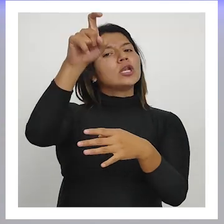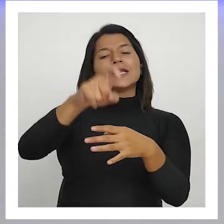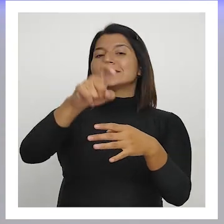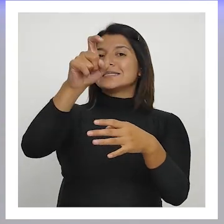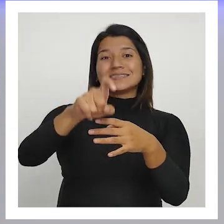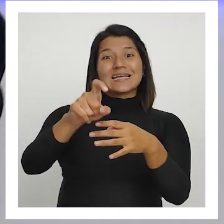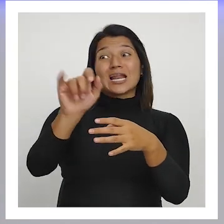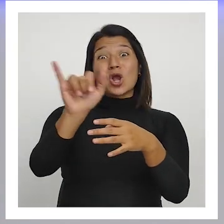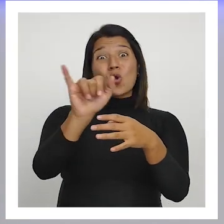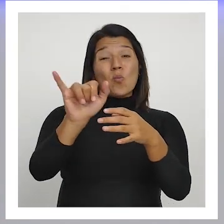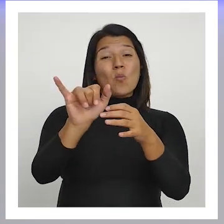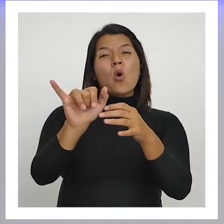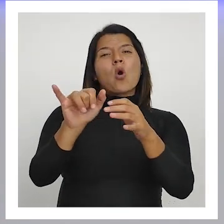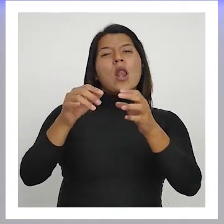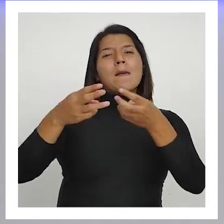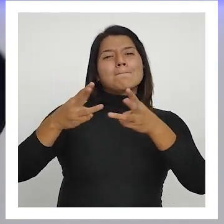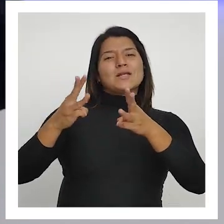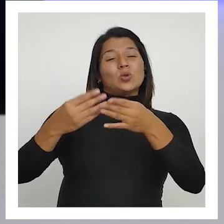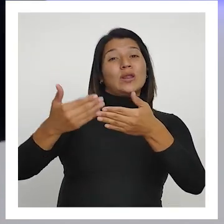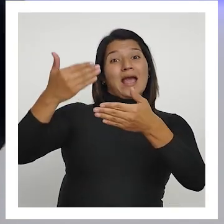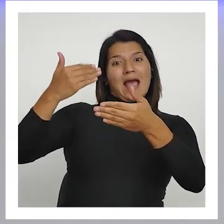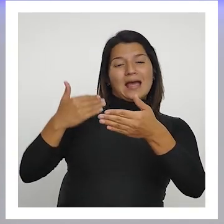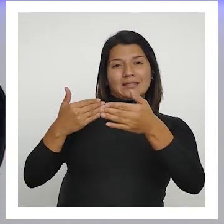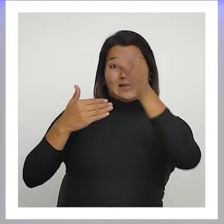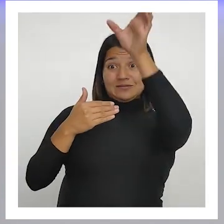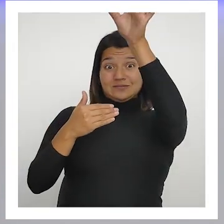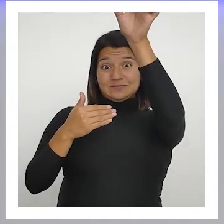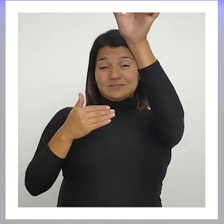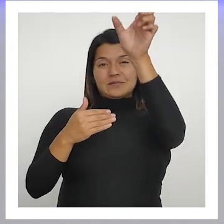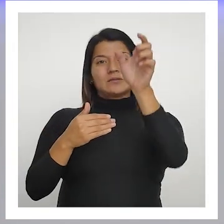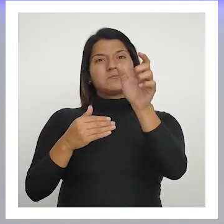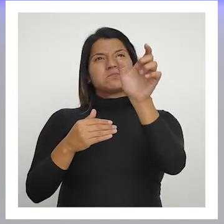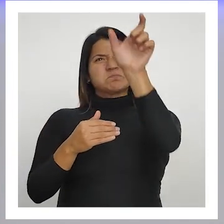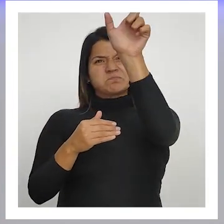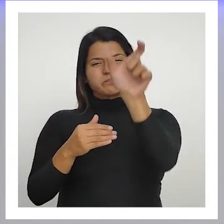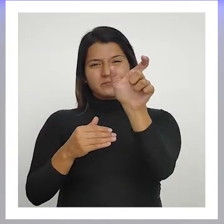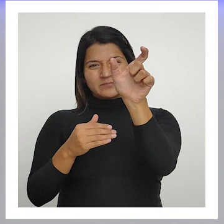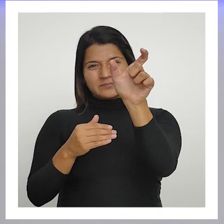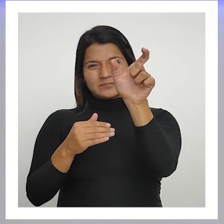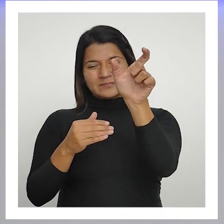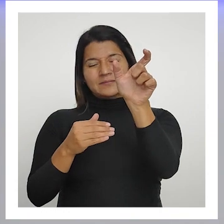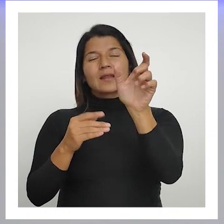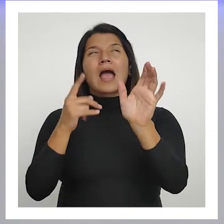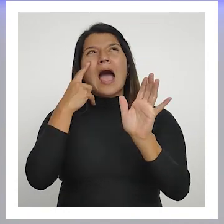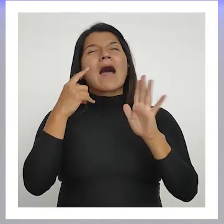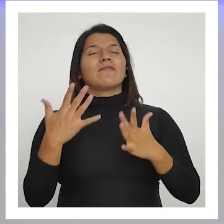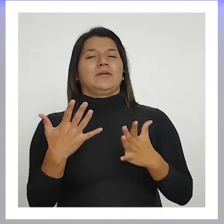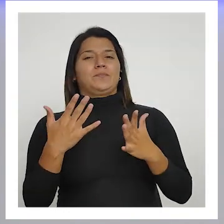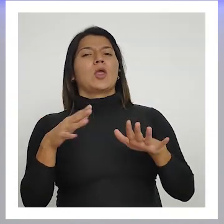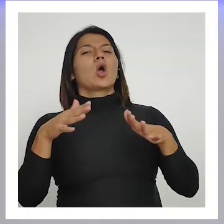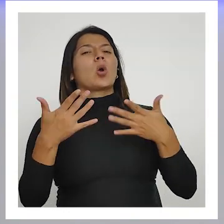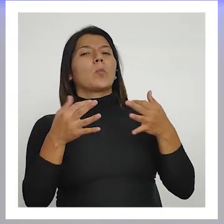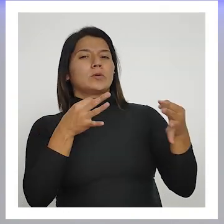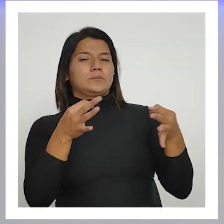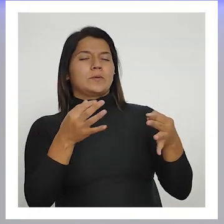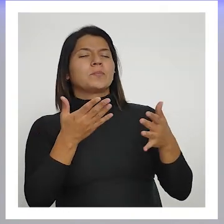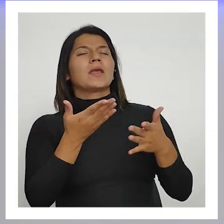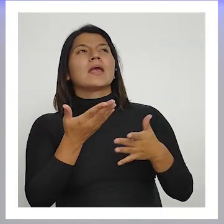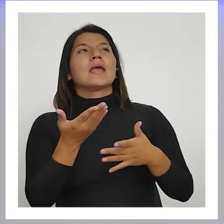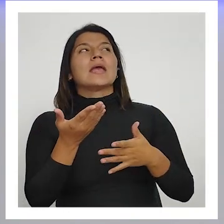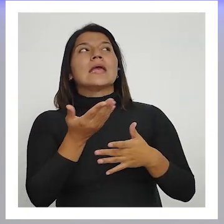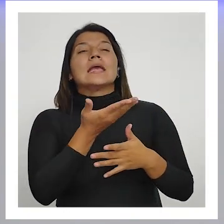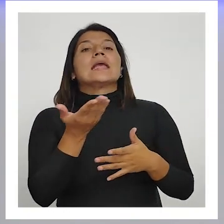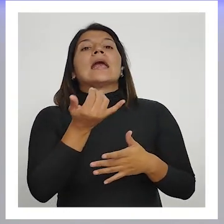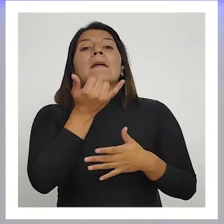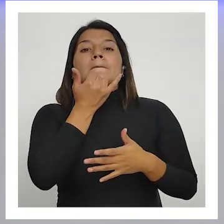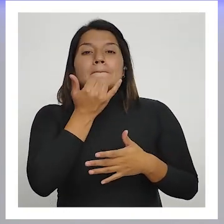volver al modelo anterior del superministro, ¿verdad? Porque vamos a ver qué pasa, o